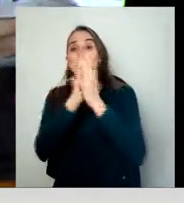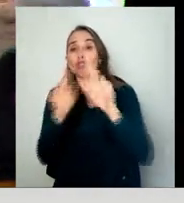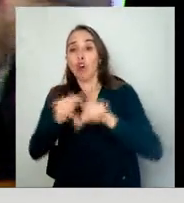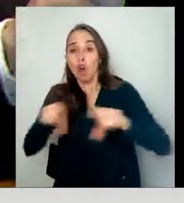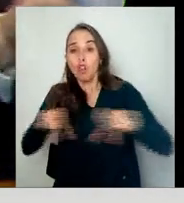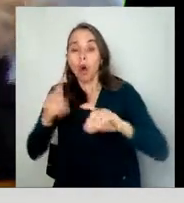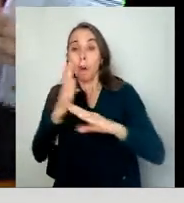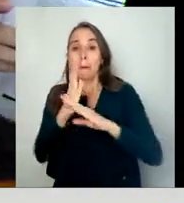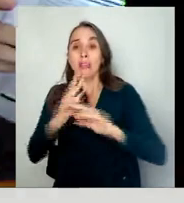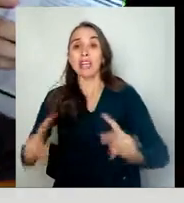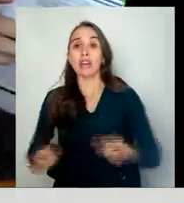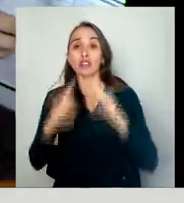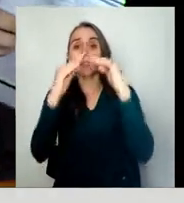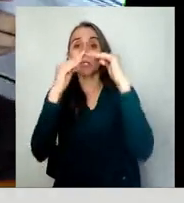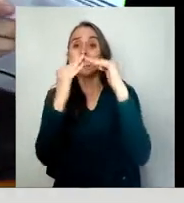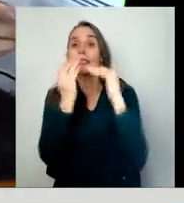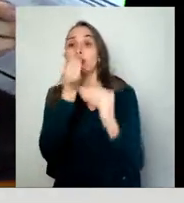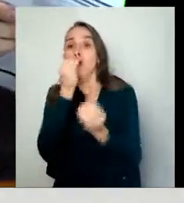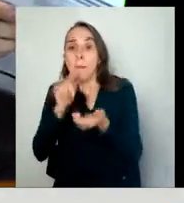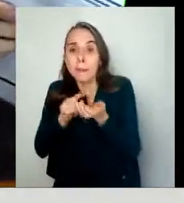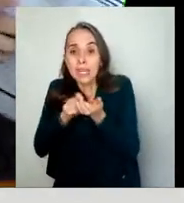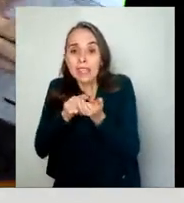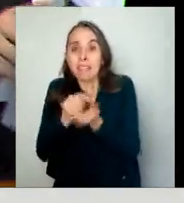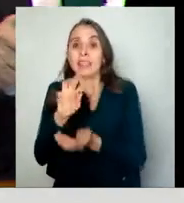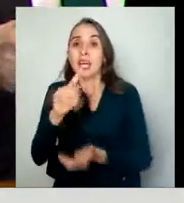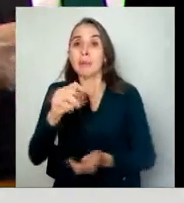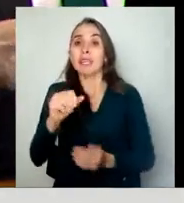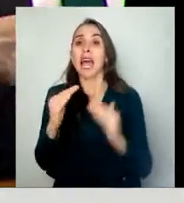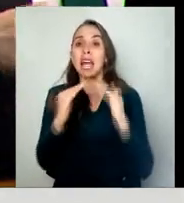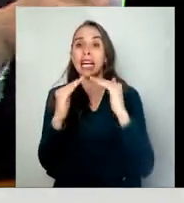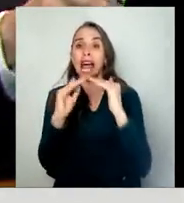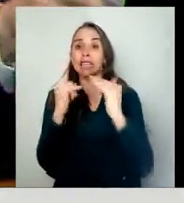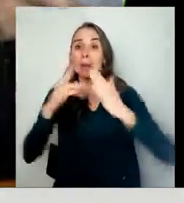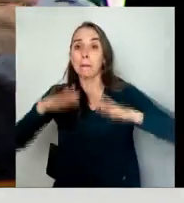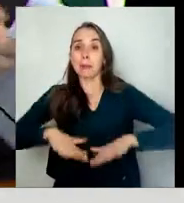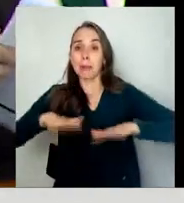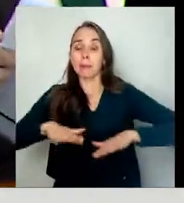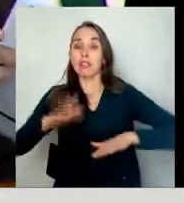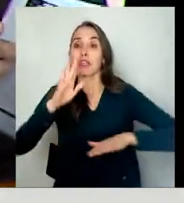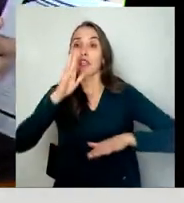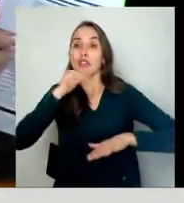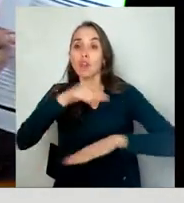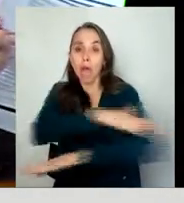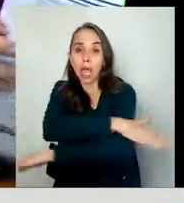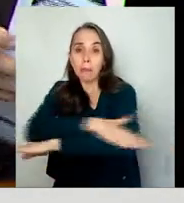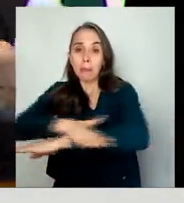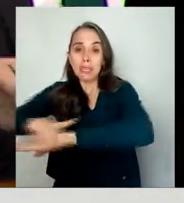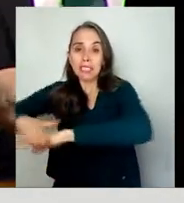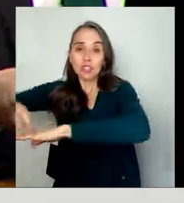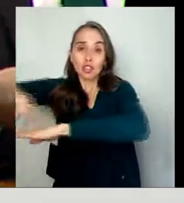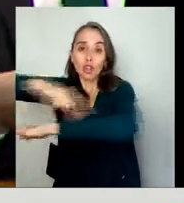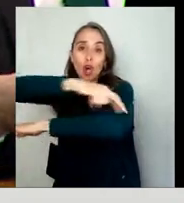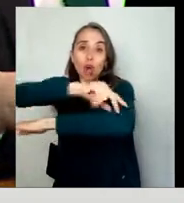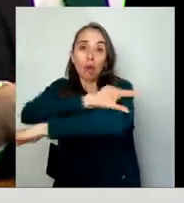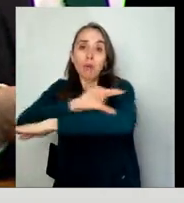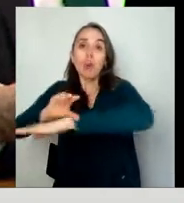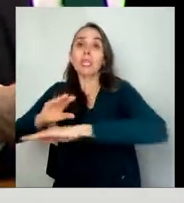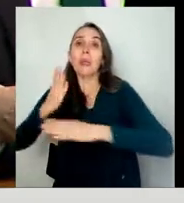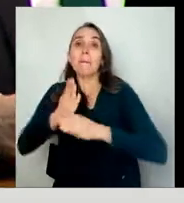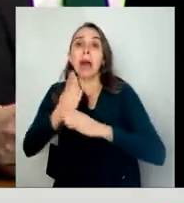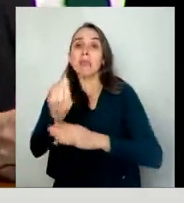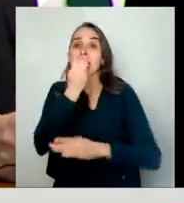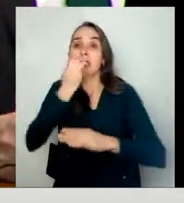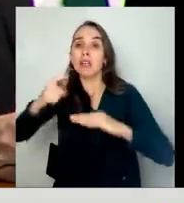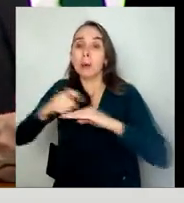viviendas la vivienda del primer piso por ejemplo no cuentan con losa en estos pisos situación que ha generado que los vecinos hayan tenido accidentes